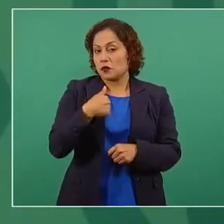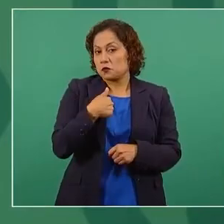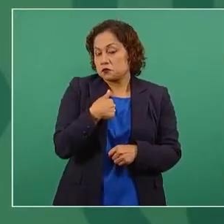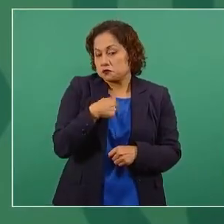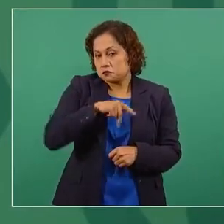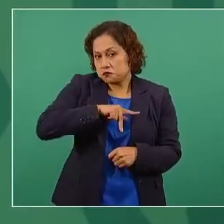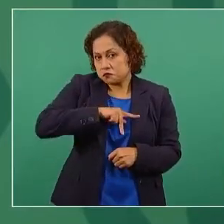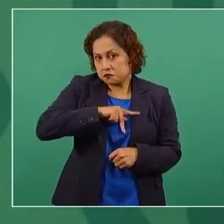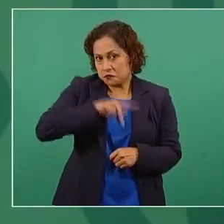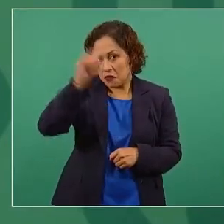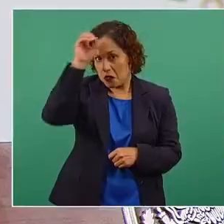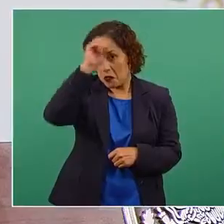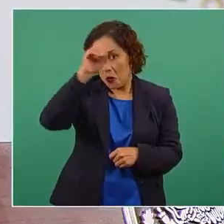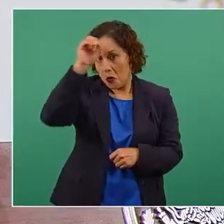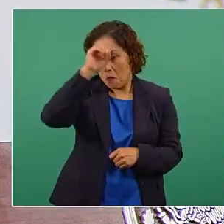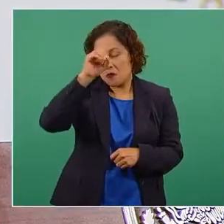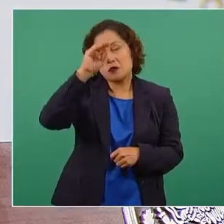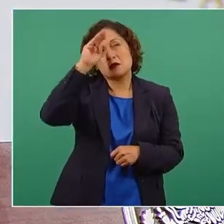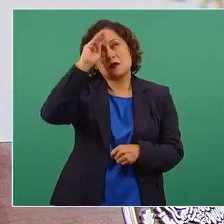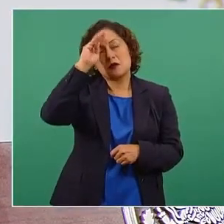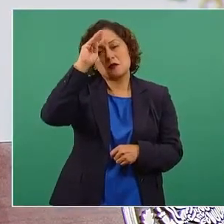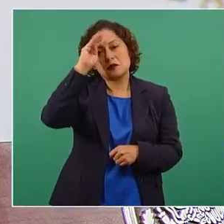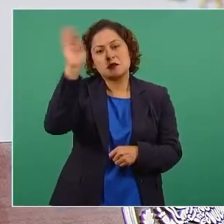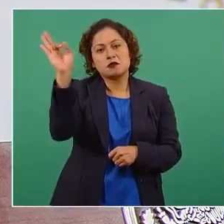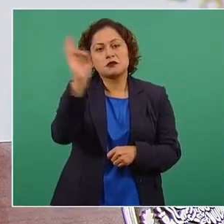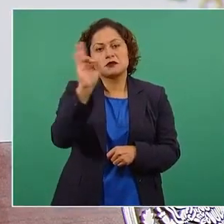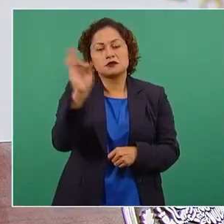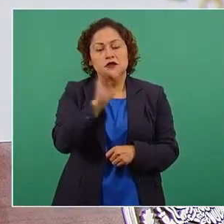que no debemos